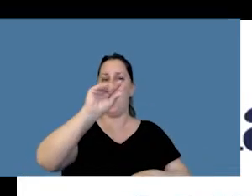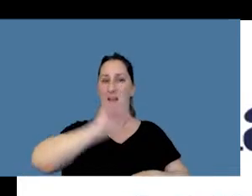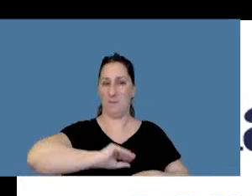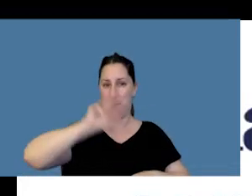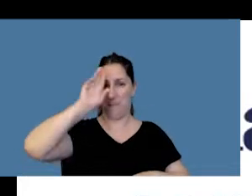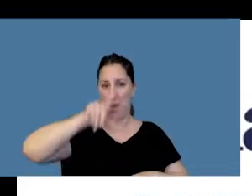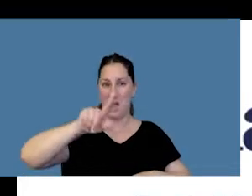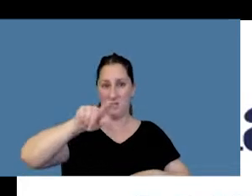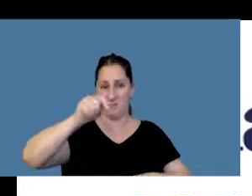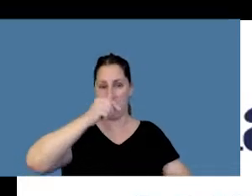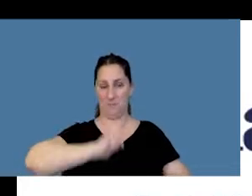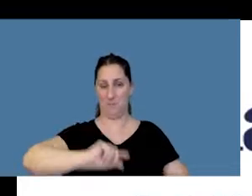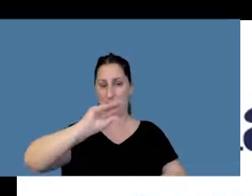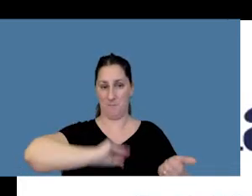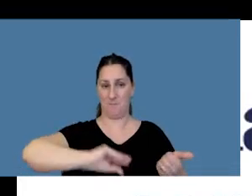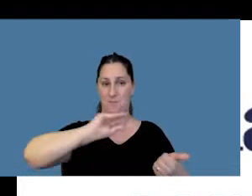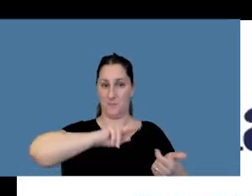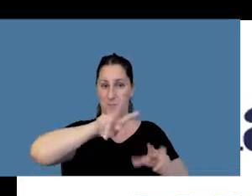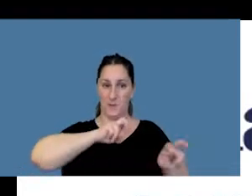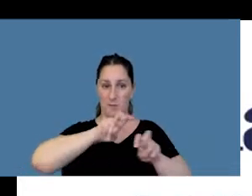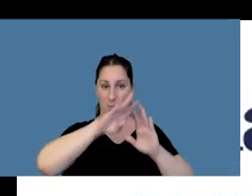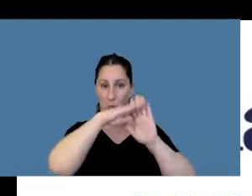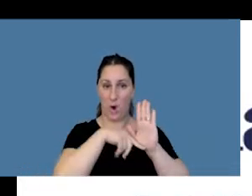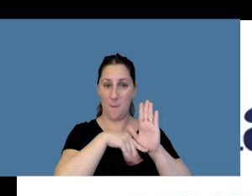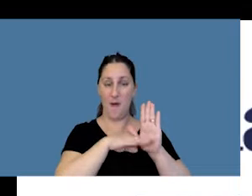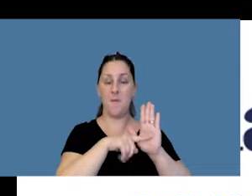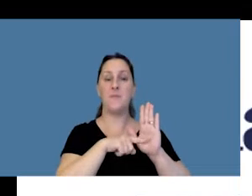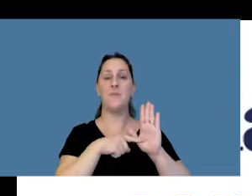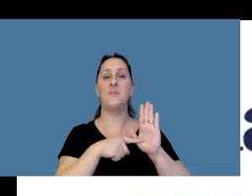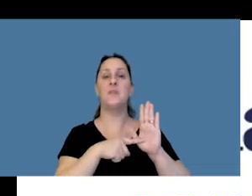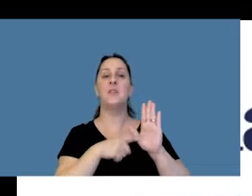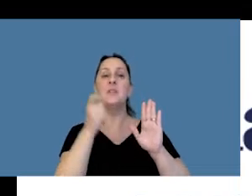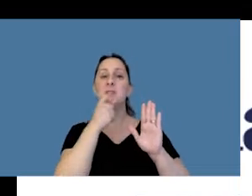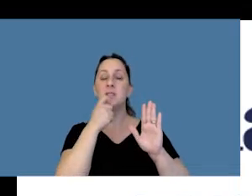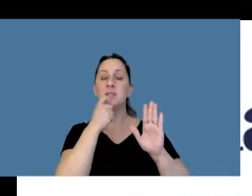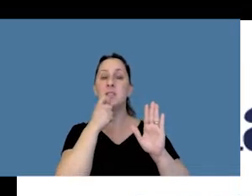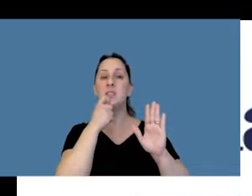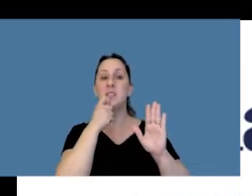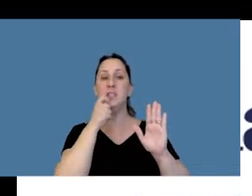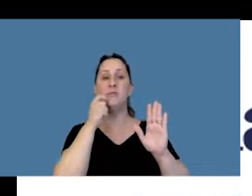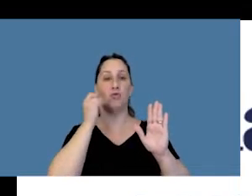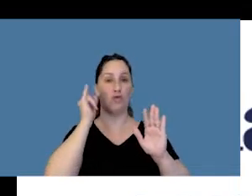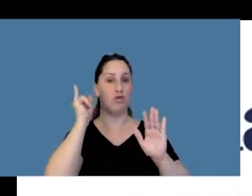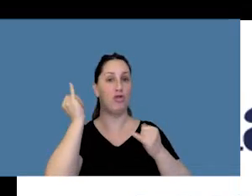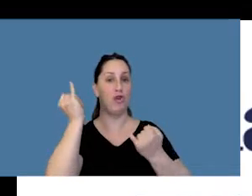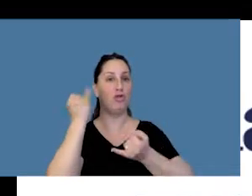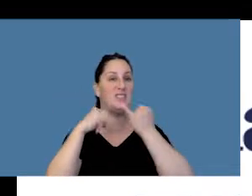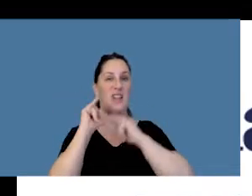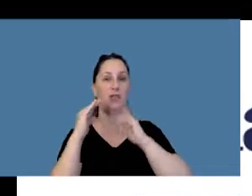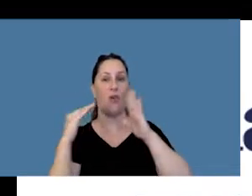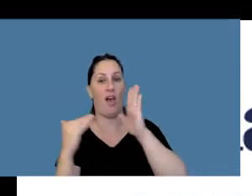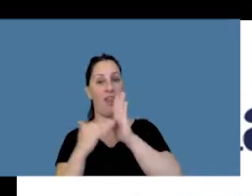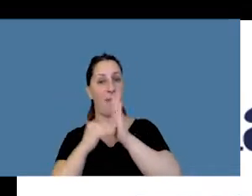dinerarias que les permitían el programa, si es que el número de cotizaciones, si es que no ha estado bajo